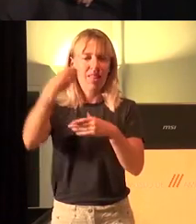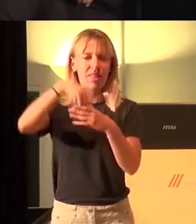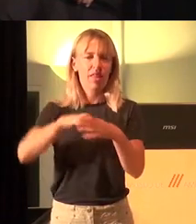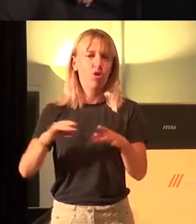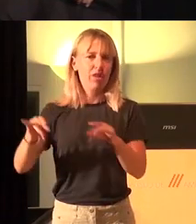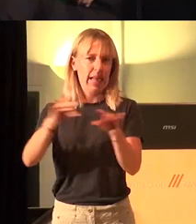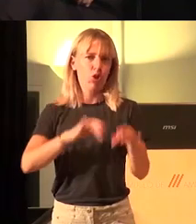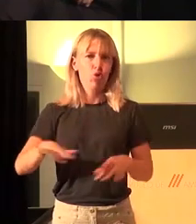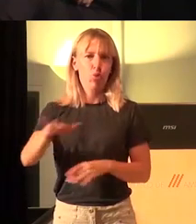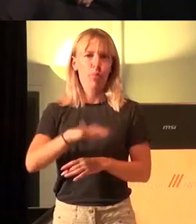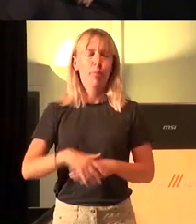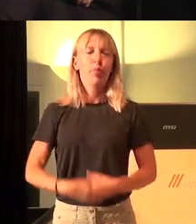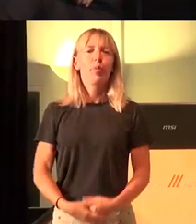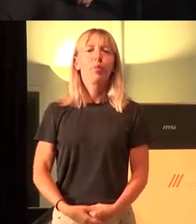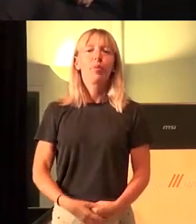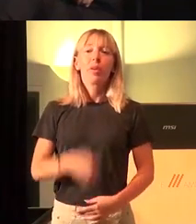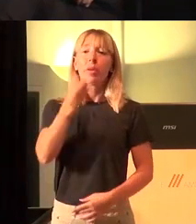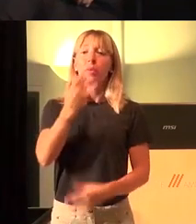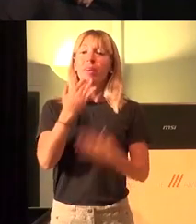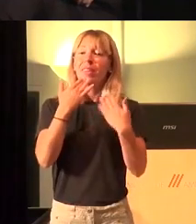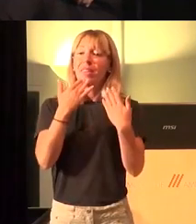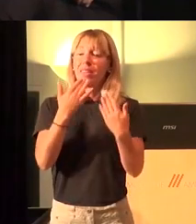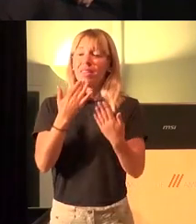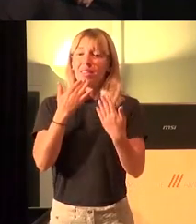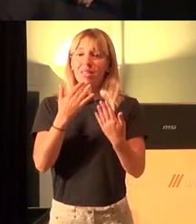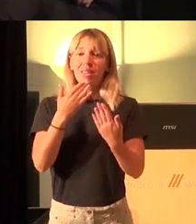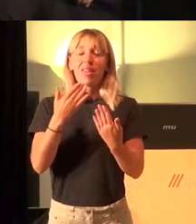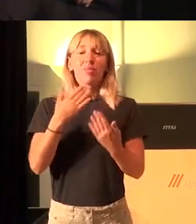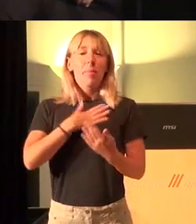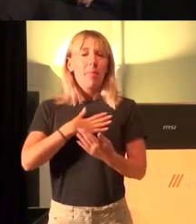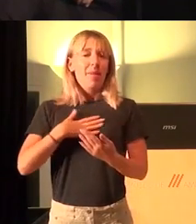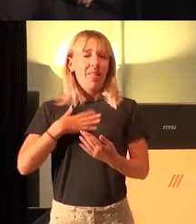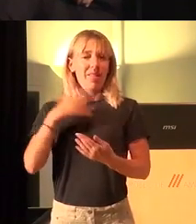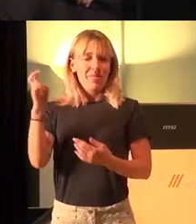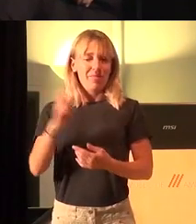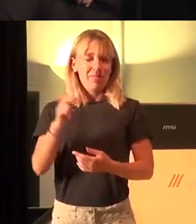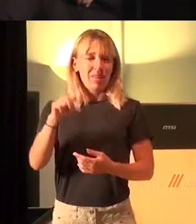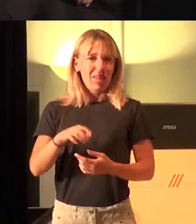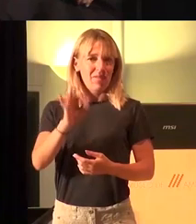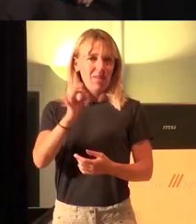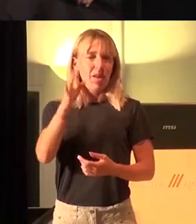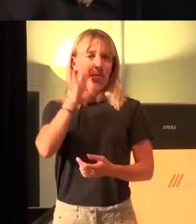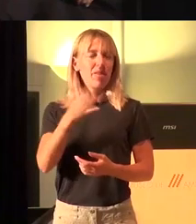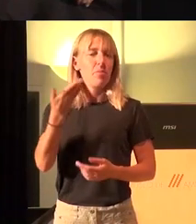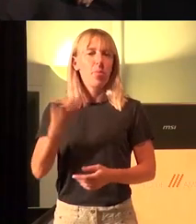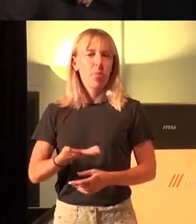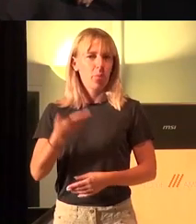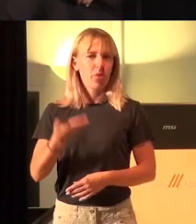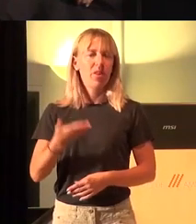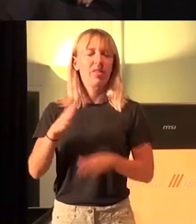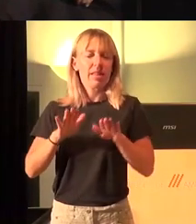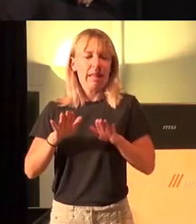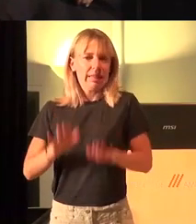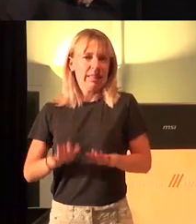del territorio? Bueno, muchísimas gracias. Es un placer estar aquí. La verdad, me parecía muy importante